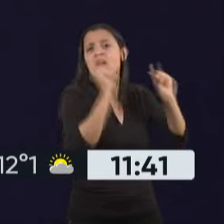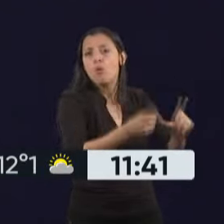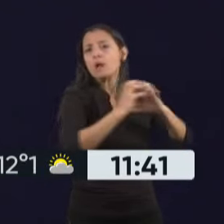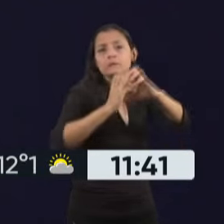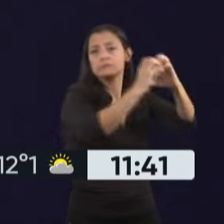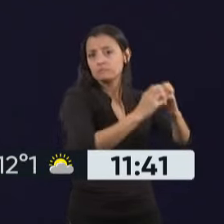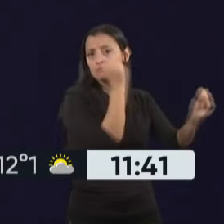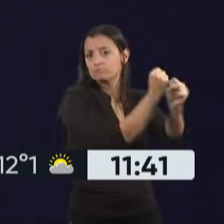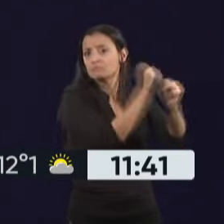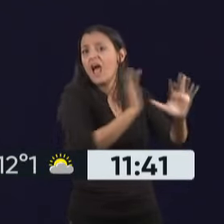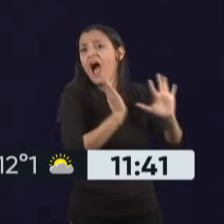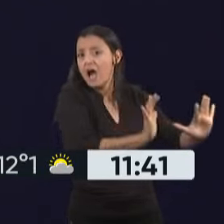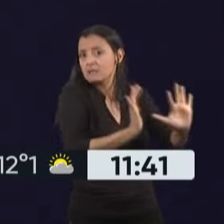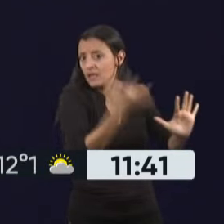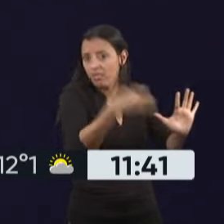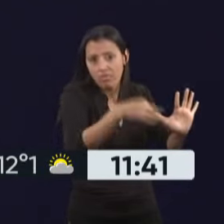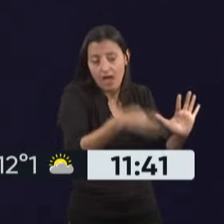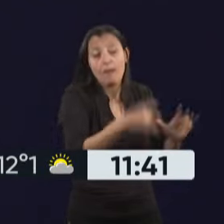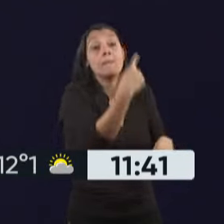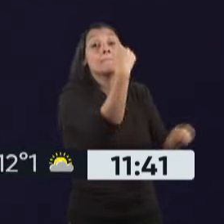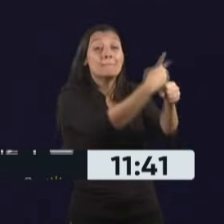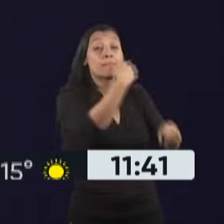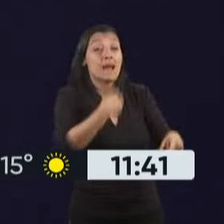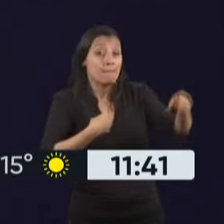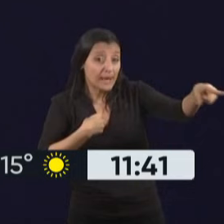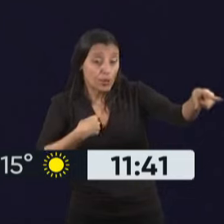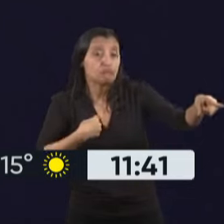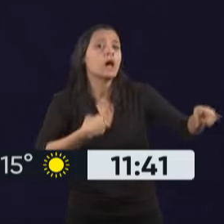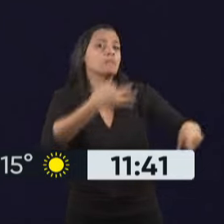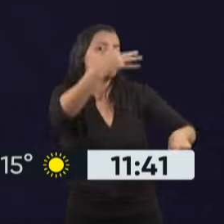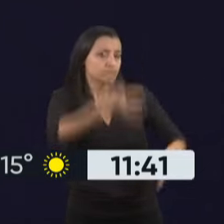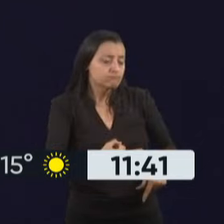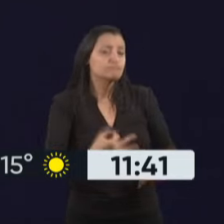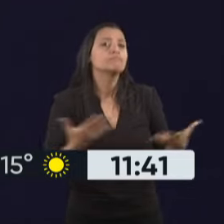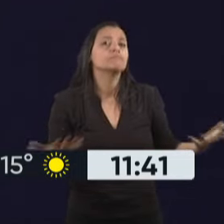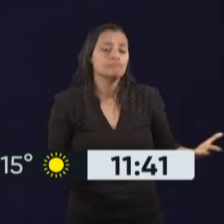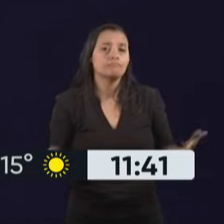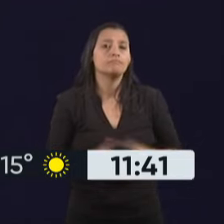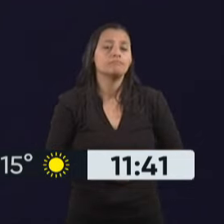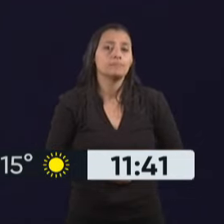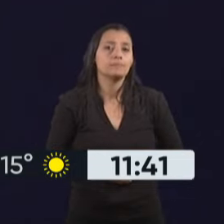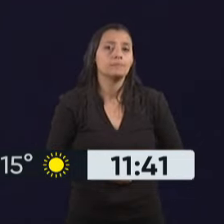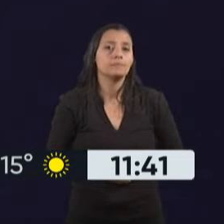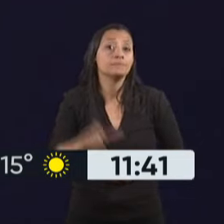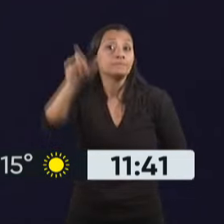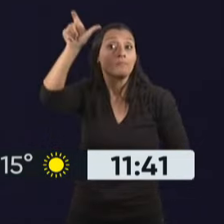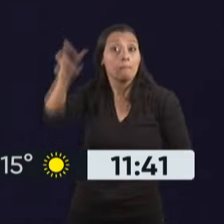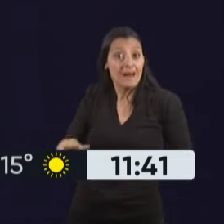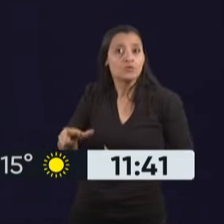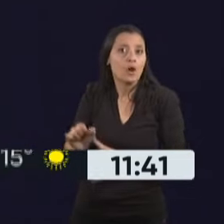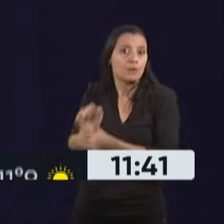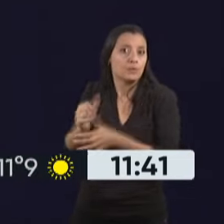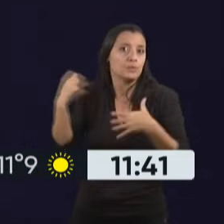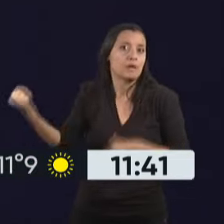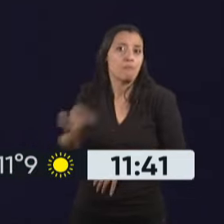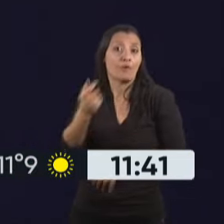orden. Voy a tu primera pregunta. Efectivamente, que un personaje de la relevancia que tiene para